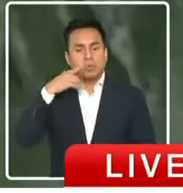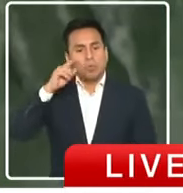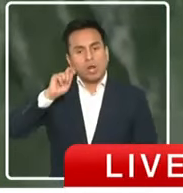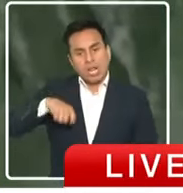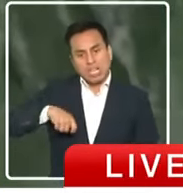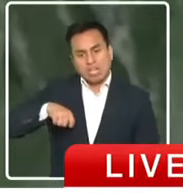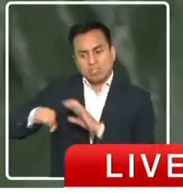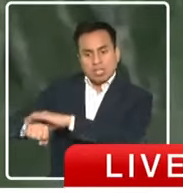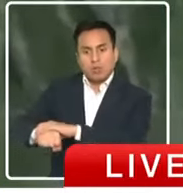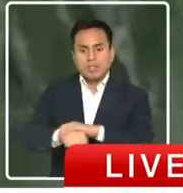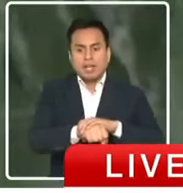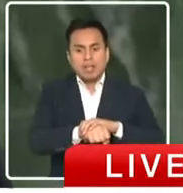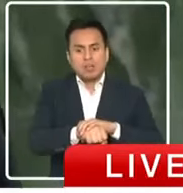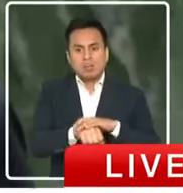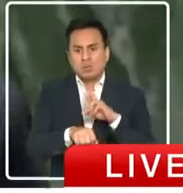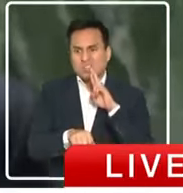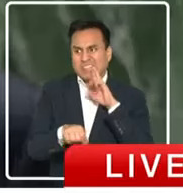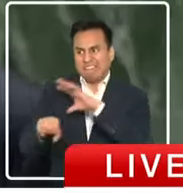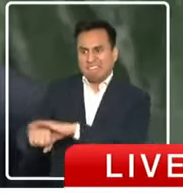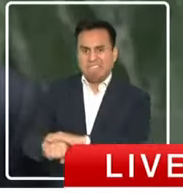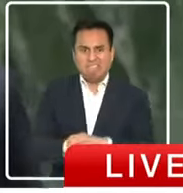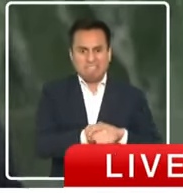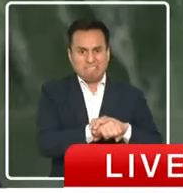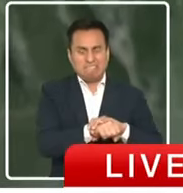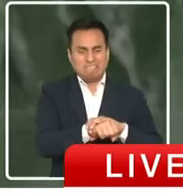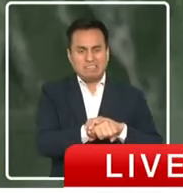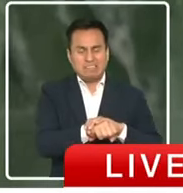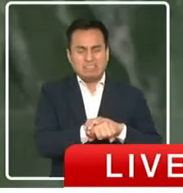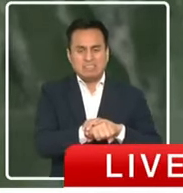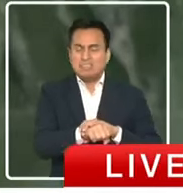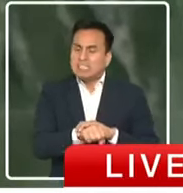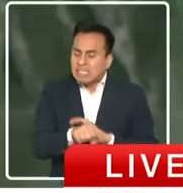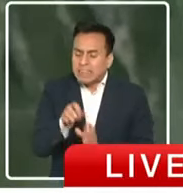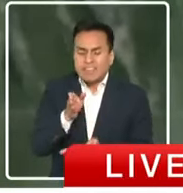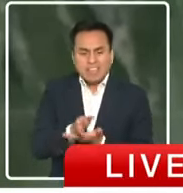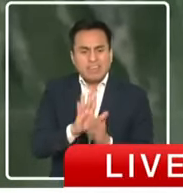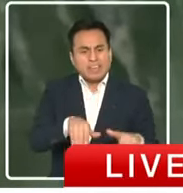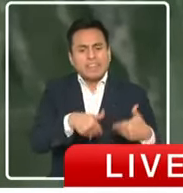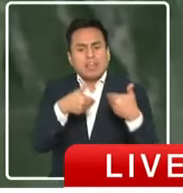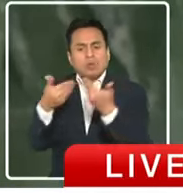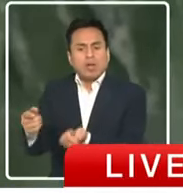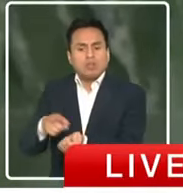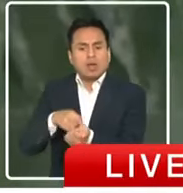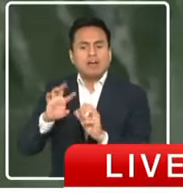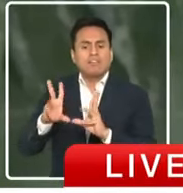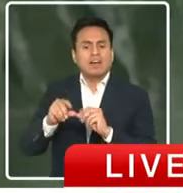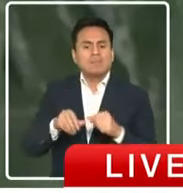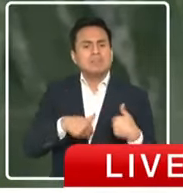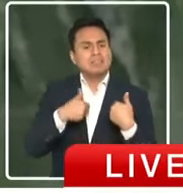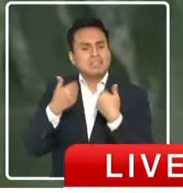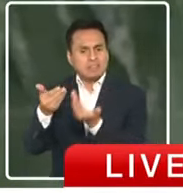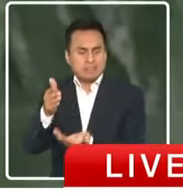ucranianos secuestrados por Rusia y llevados a su territorio. Deben ser devueltos a sus familias.